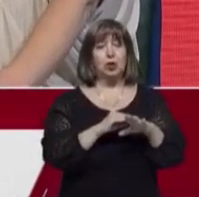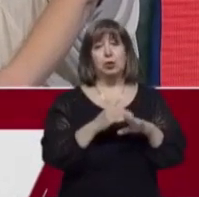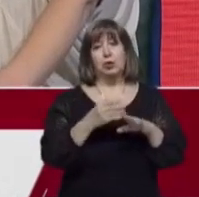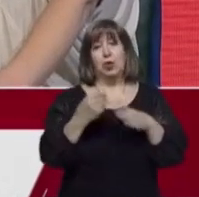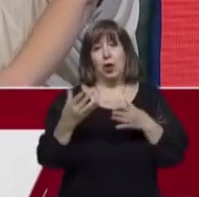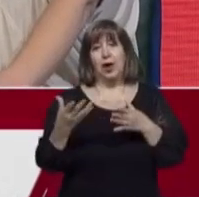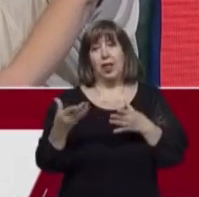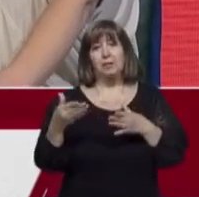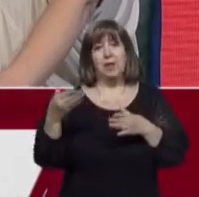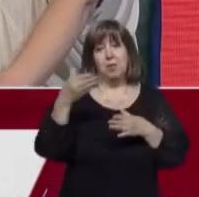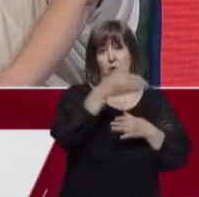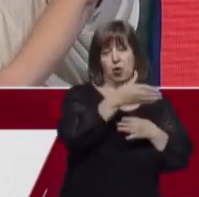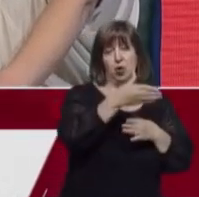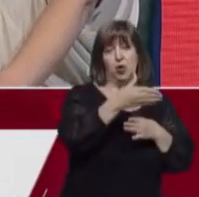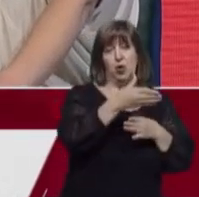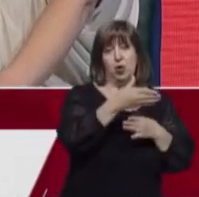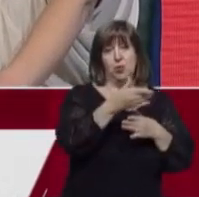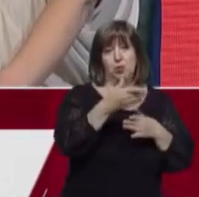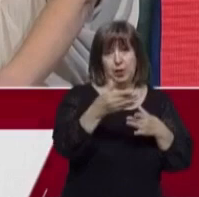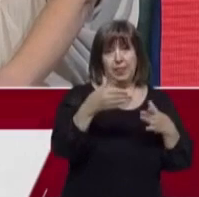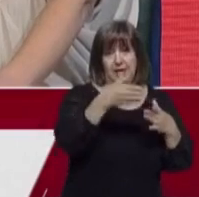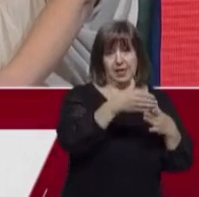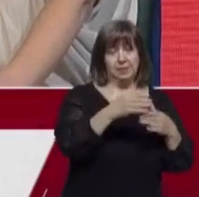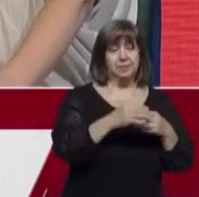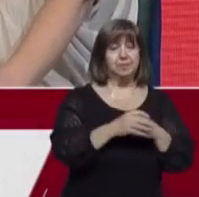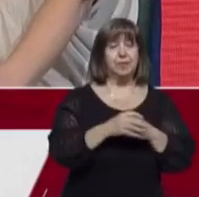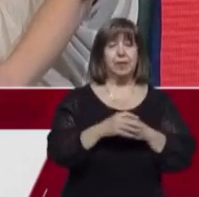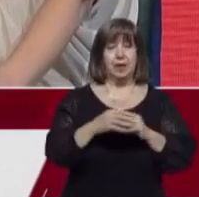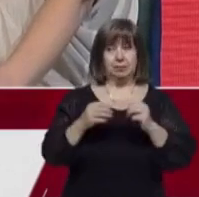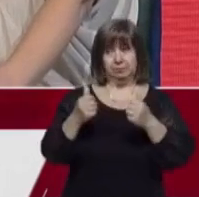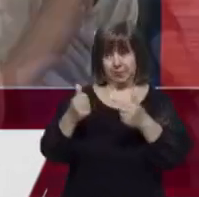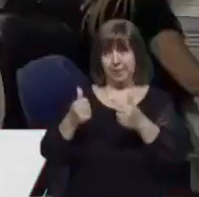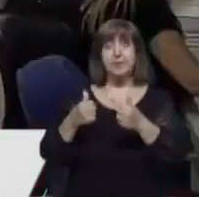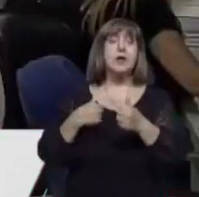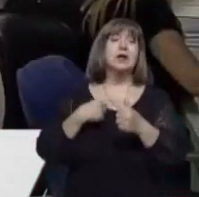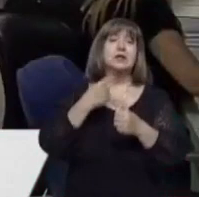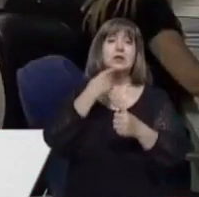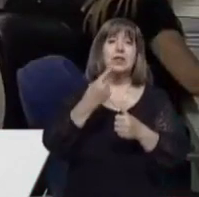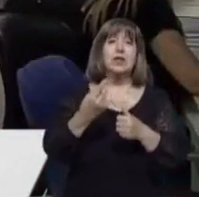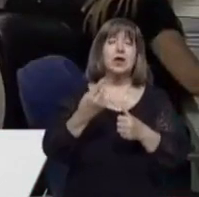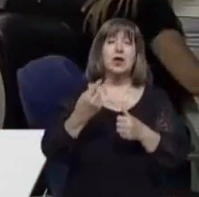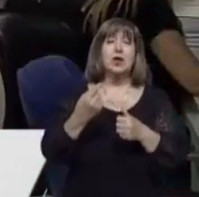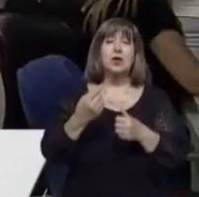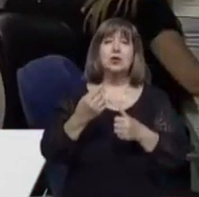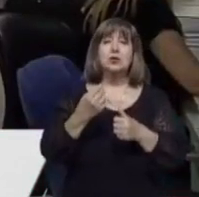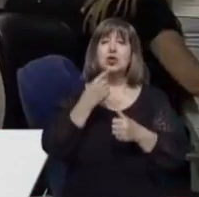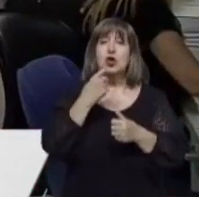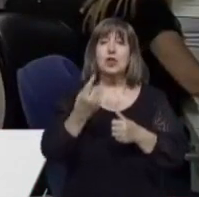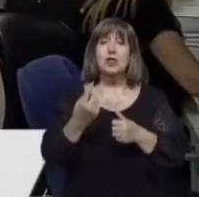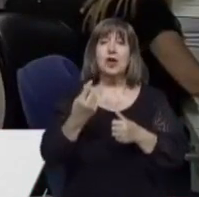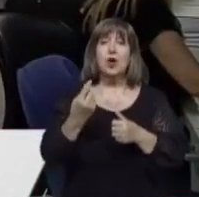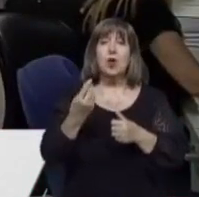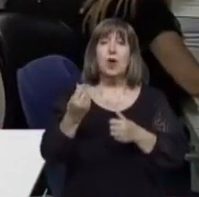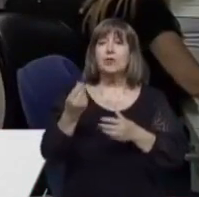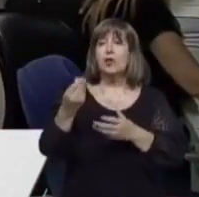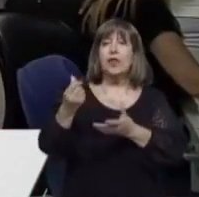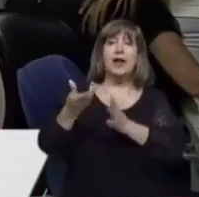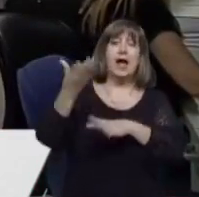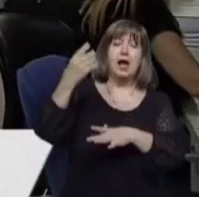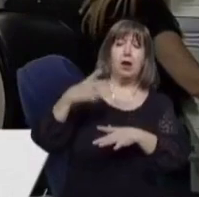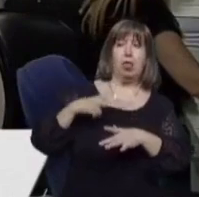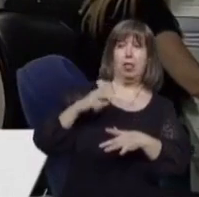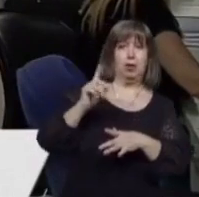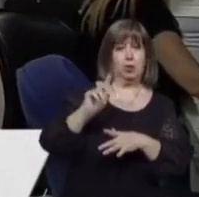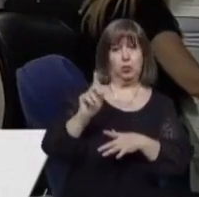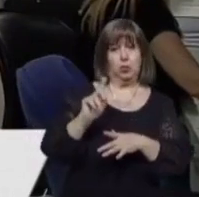ellos. Gracias. Totalmente. Y esto no pasa, déjame una cosita más aclara, no pasa por tener mayor o menores recursos. A